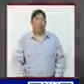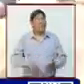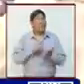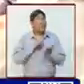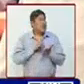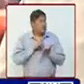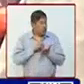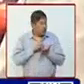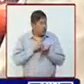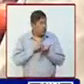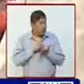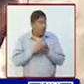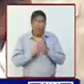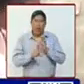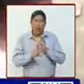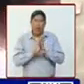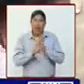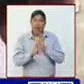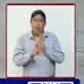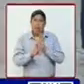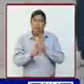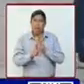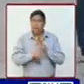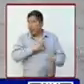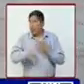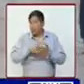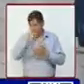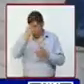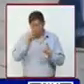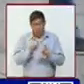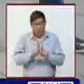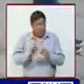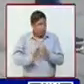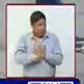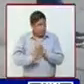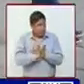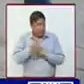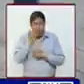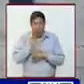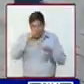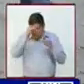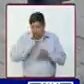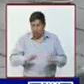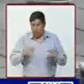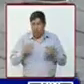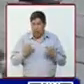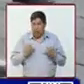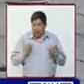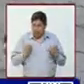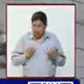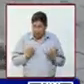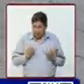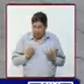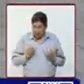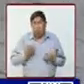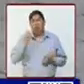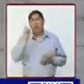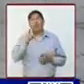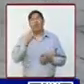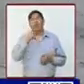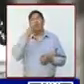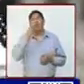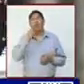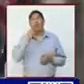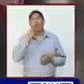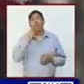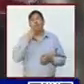Doctor, esta ley, que precisamente todos estamos de acuerdo que tiene que haber protección para el niño, niña y adolescente, pero como usted dice, le